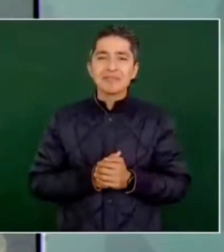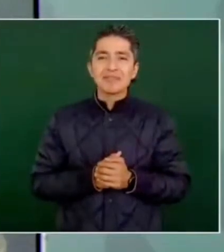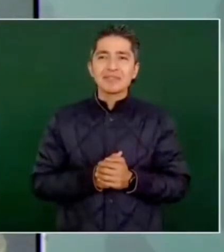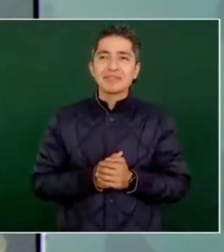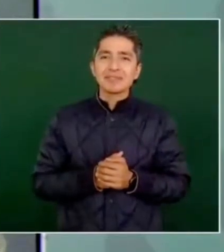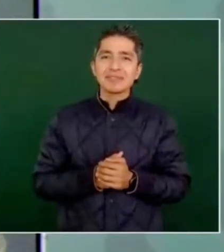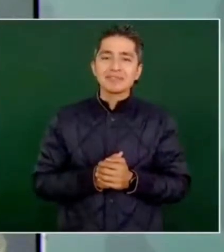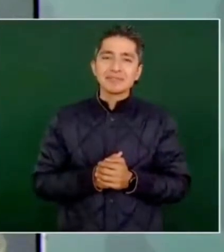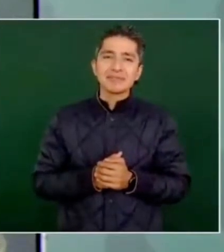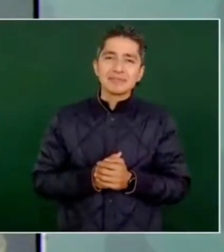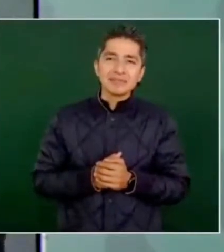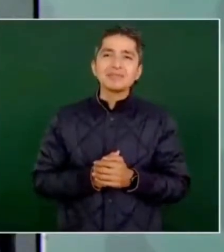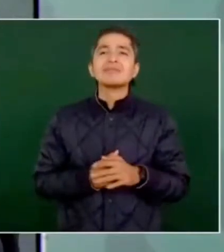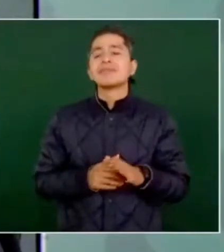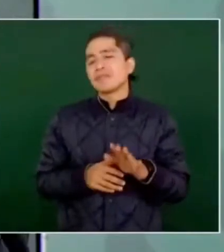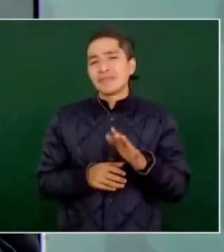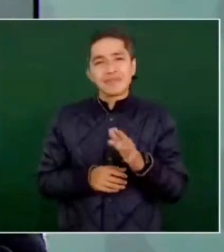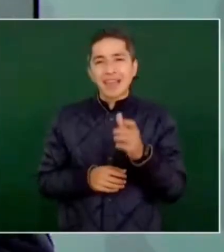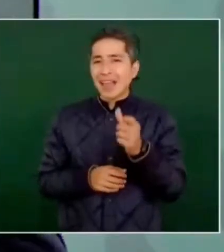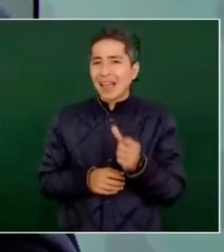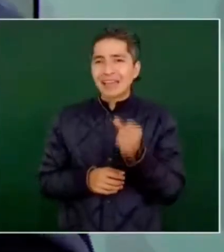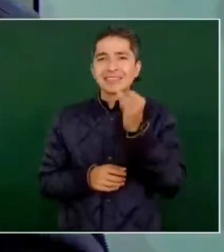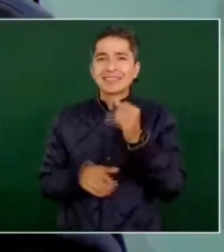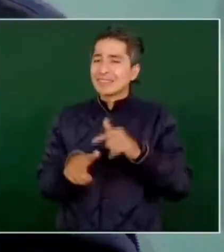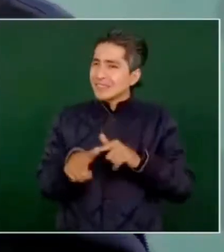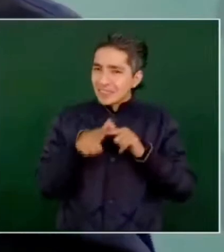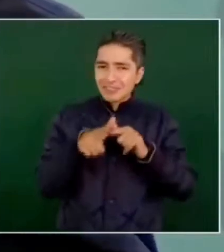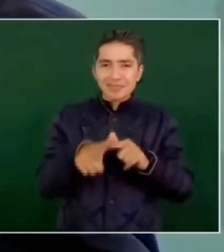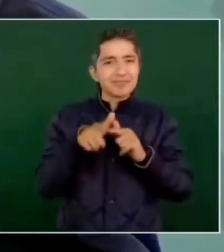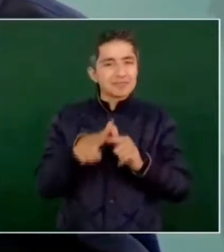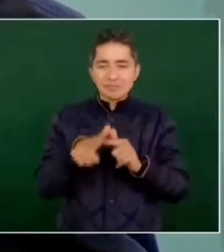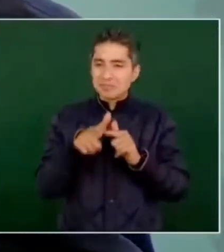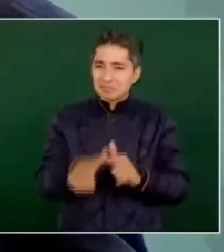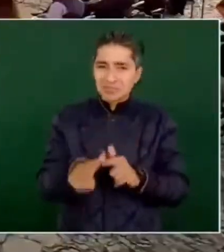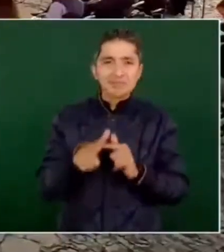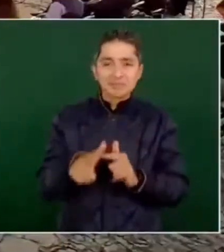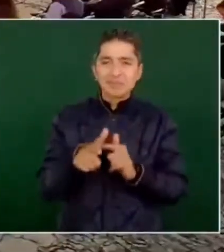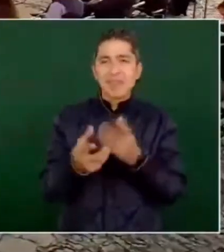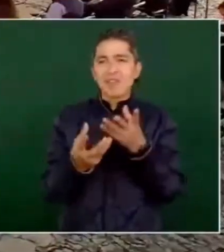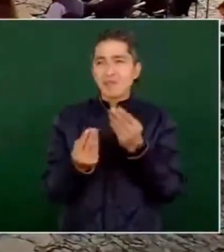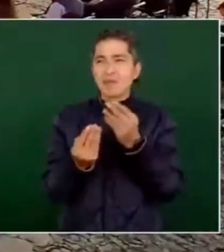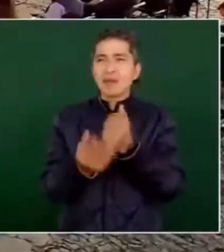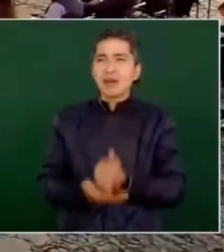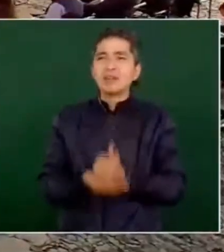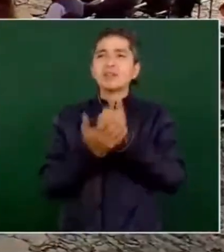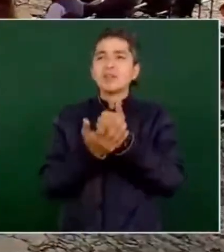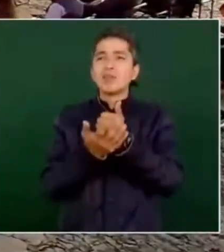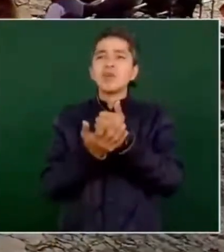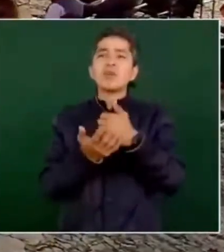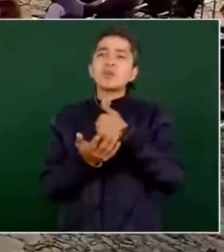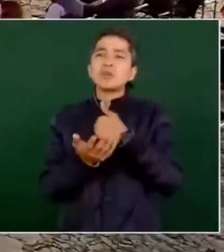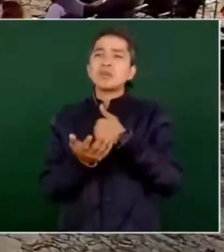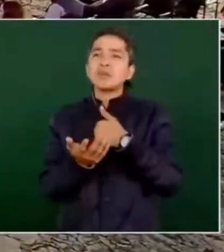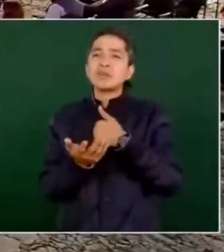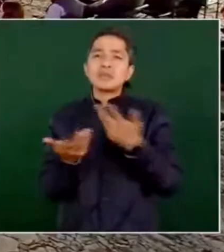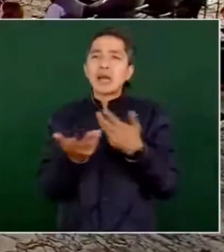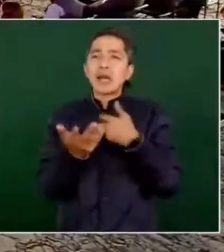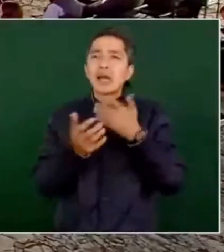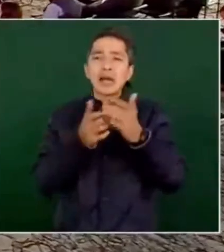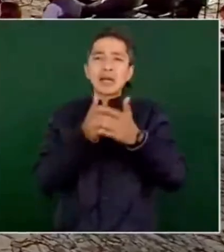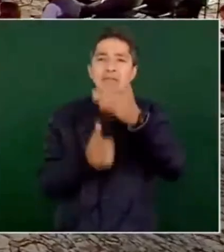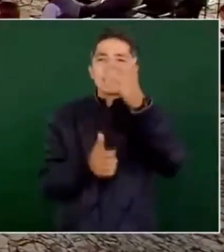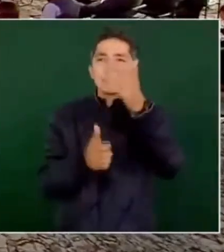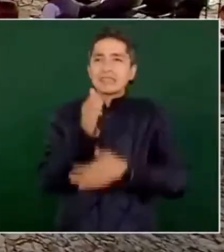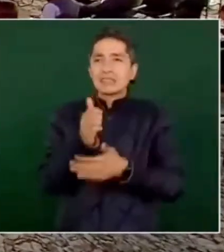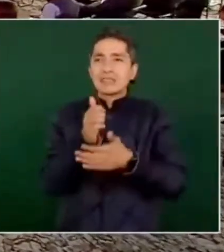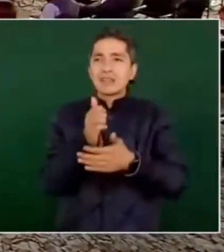hay que seguir polemizando, todo esto ayuda mucho. Yo tengo que terminar con la